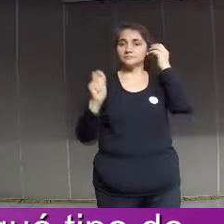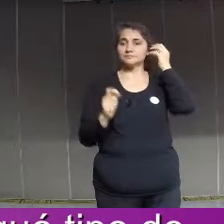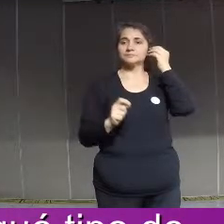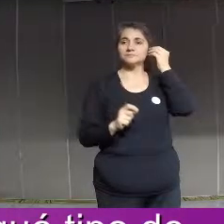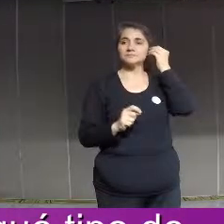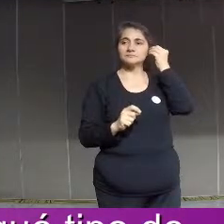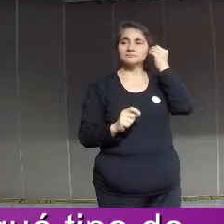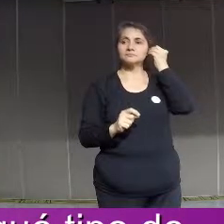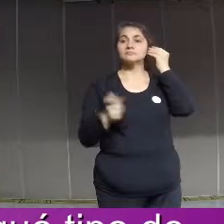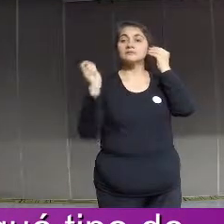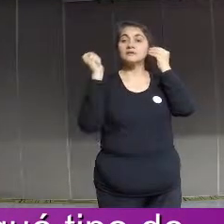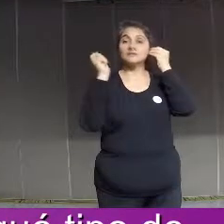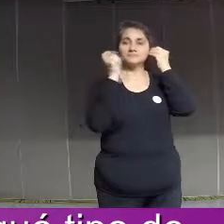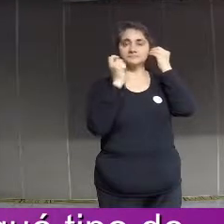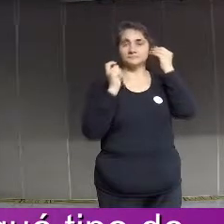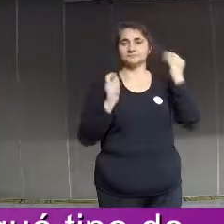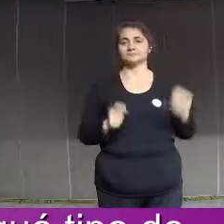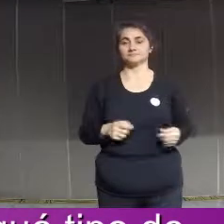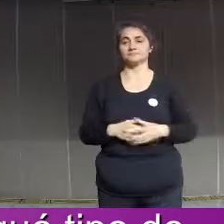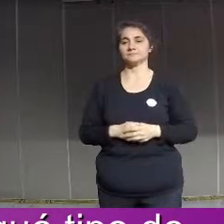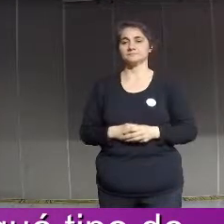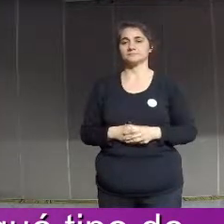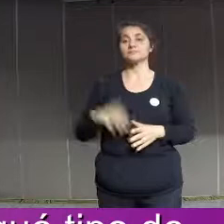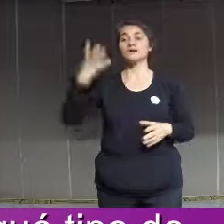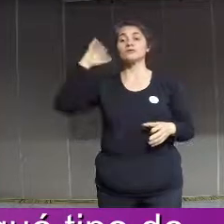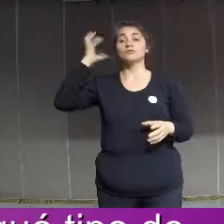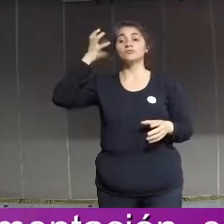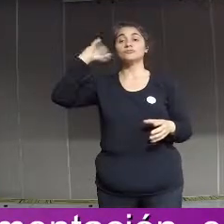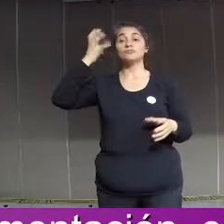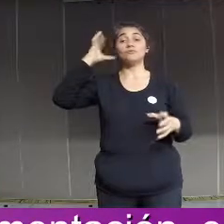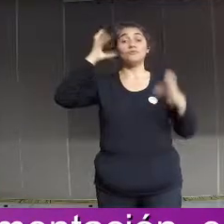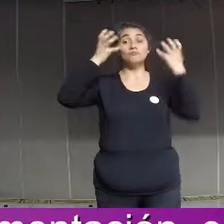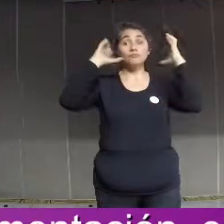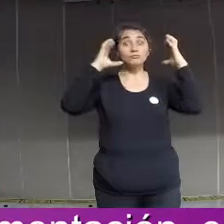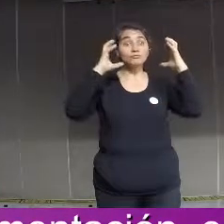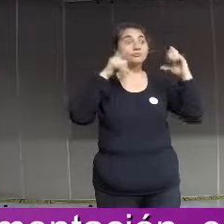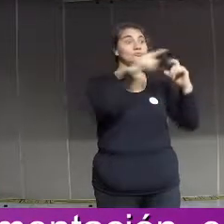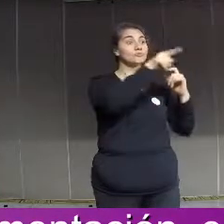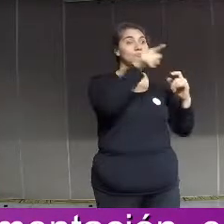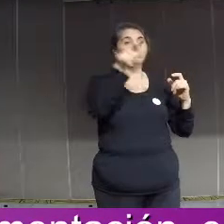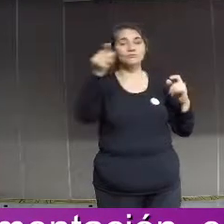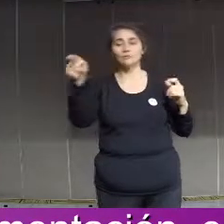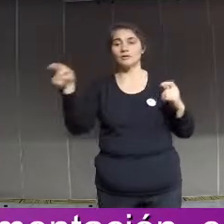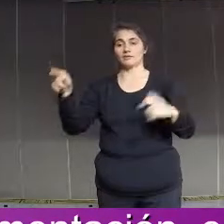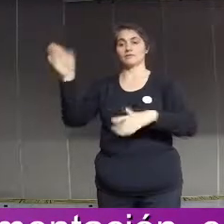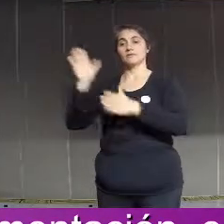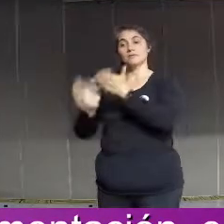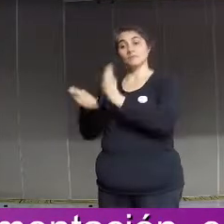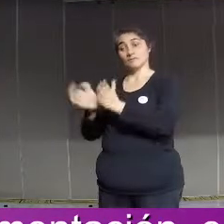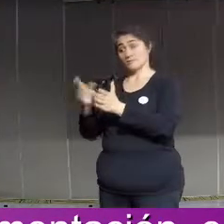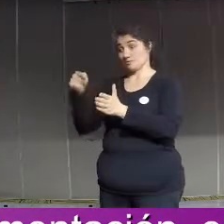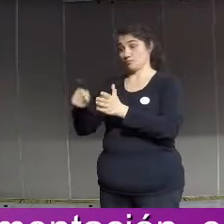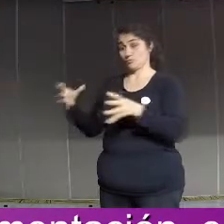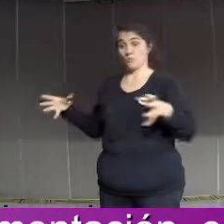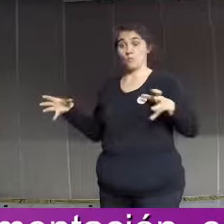bueno. Bueno, la fonoaudióloga gradúa la textura y las consistencias, esto que vimos ayer, si va a